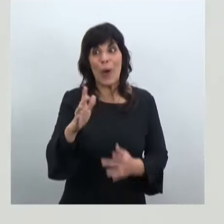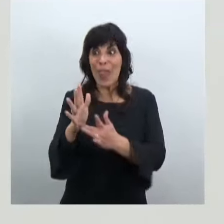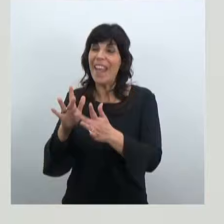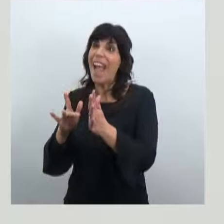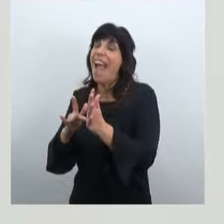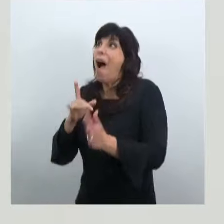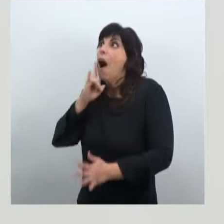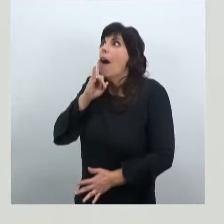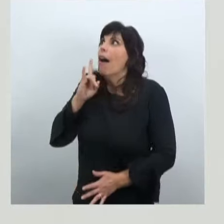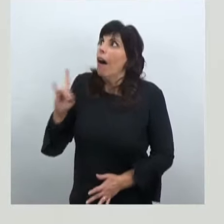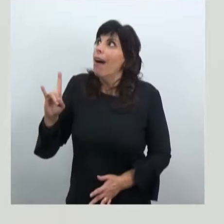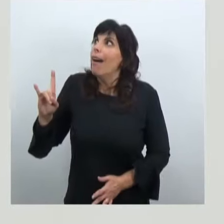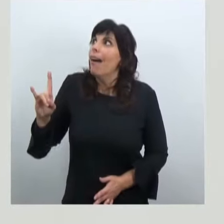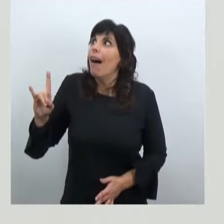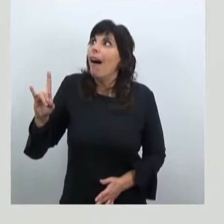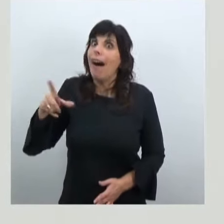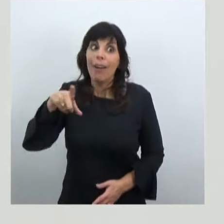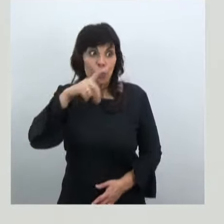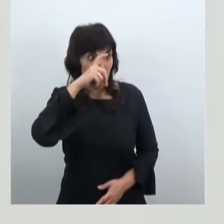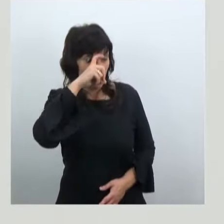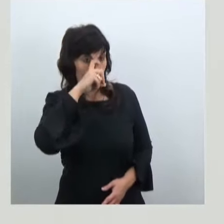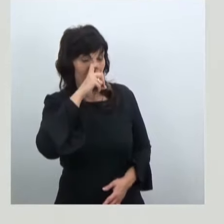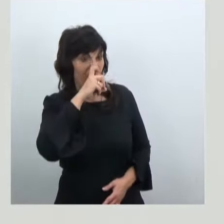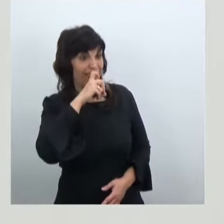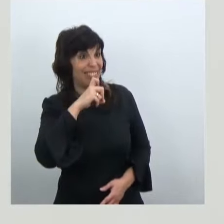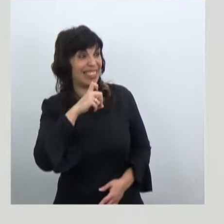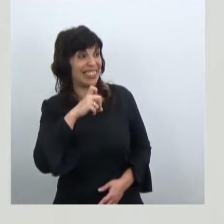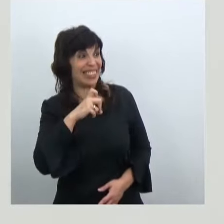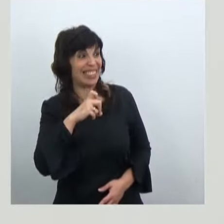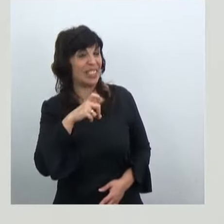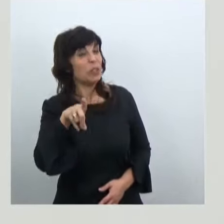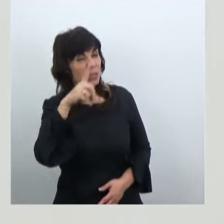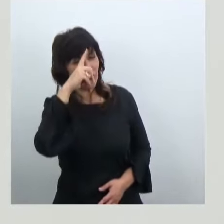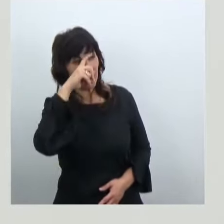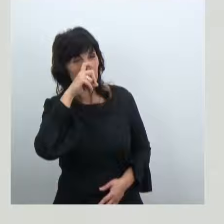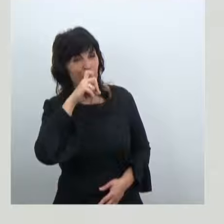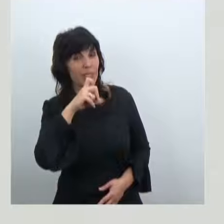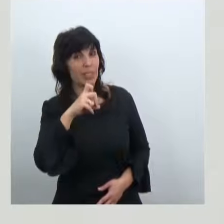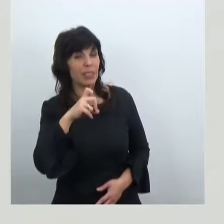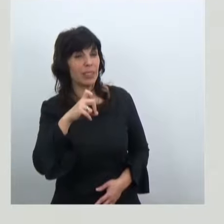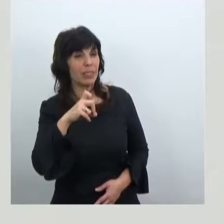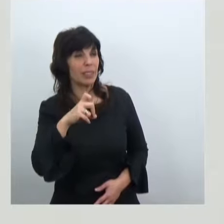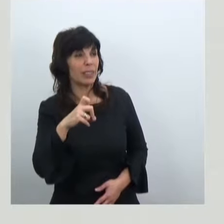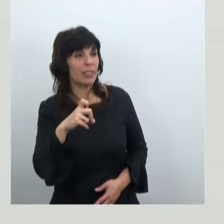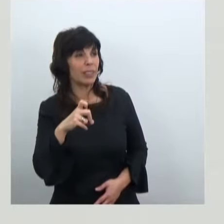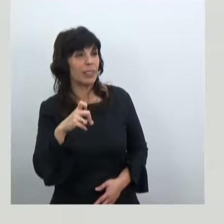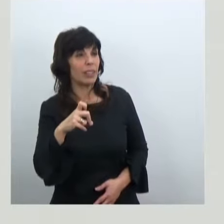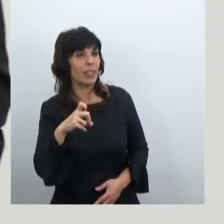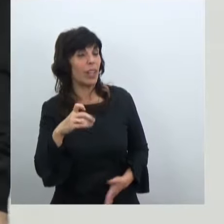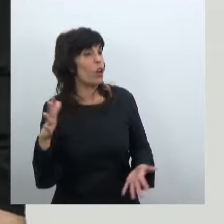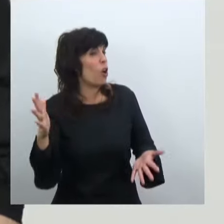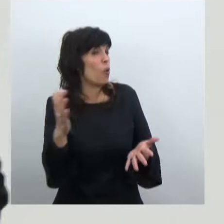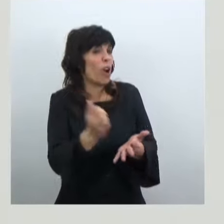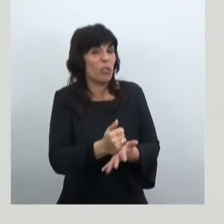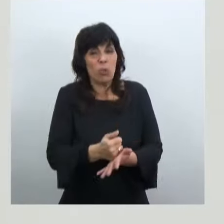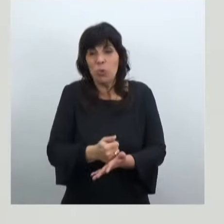Jesucristo? ¿Te acuerdas? ¿Te acuerdas? Cuando todo lo otro no te importaba,